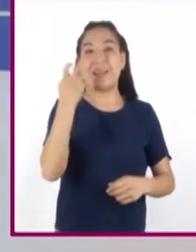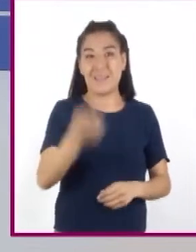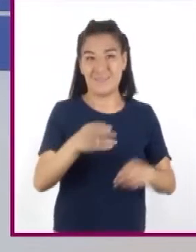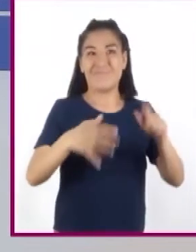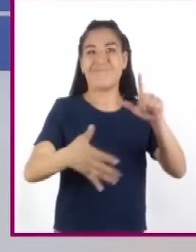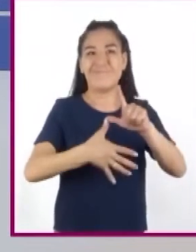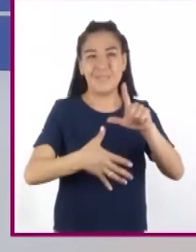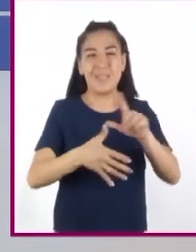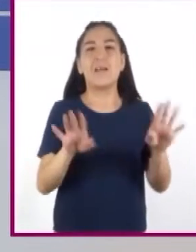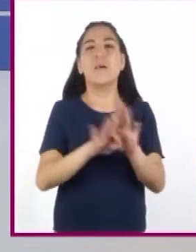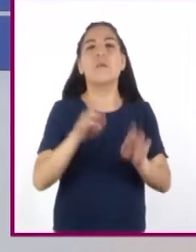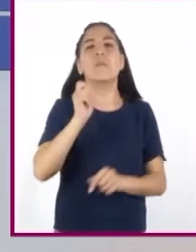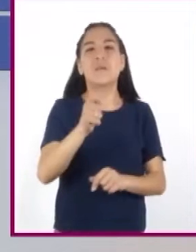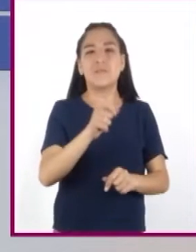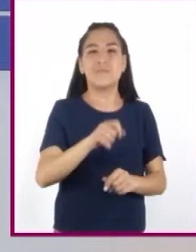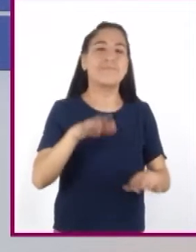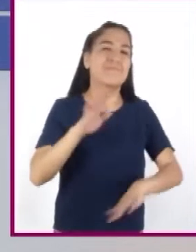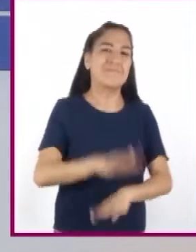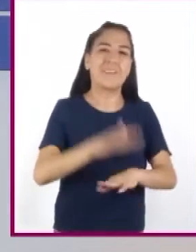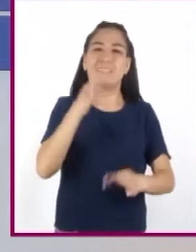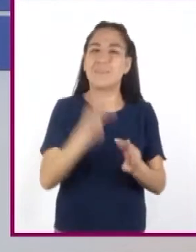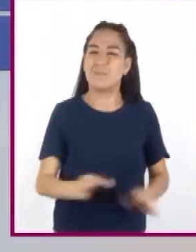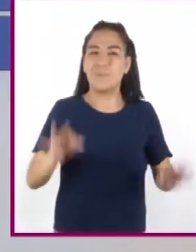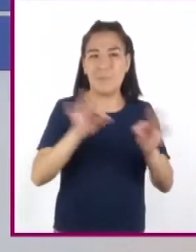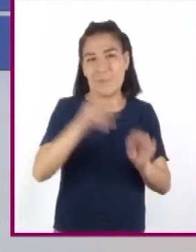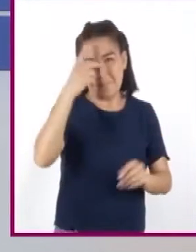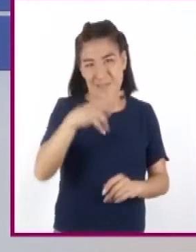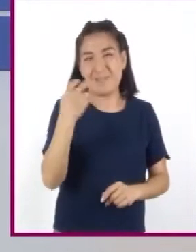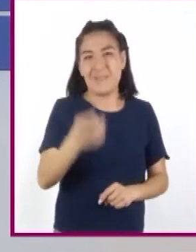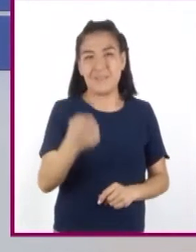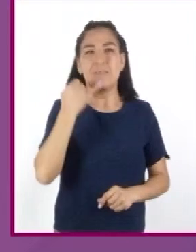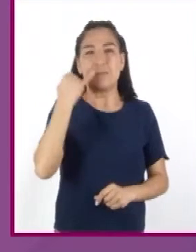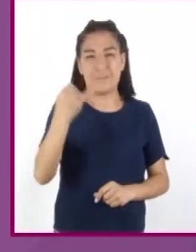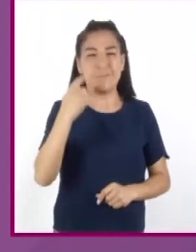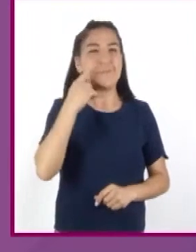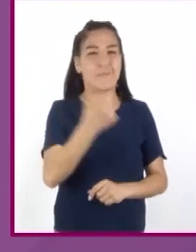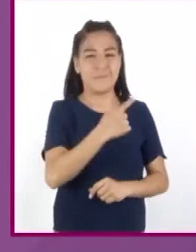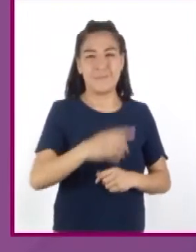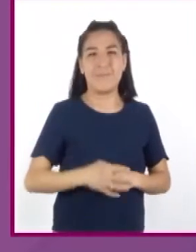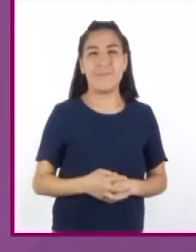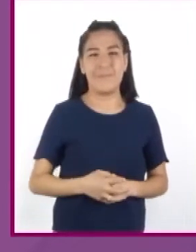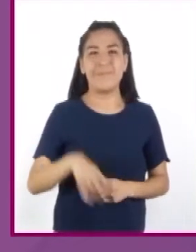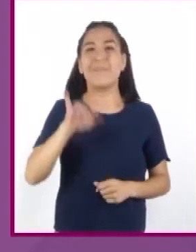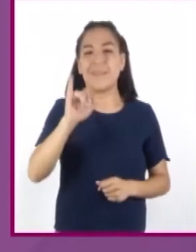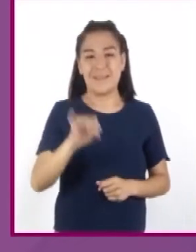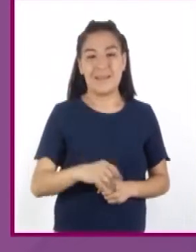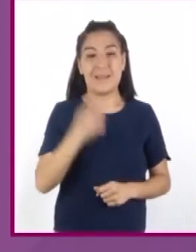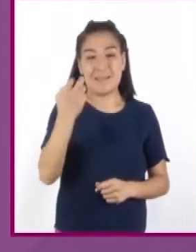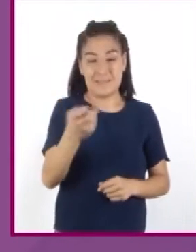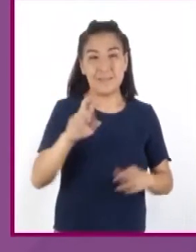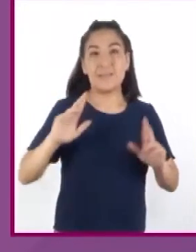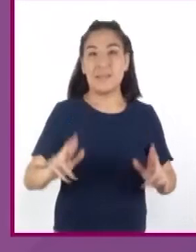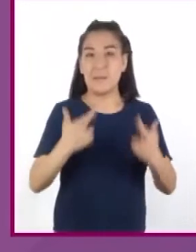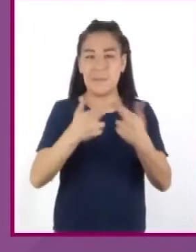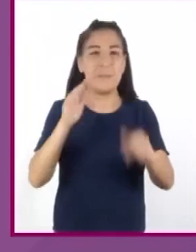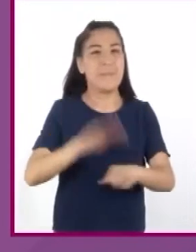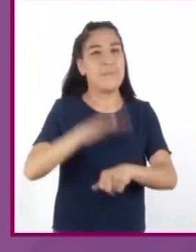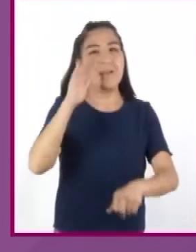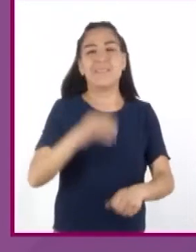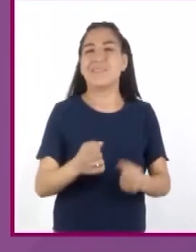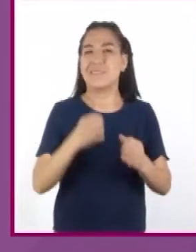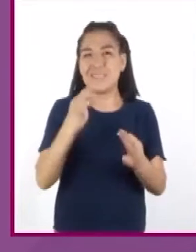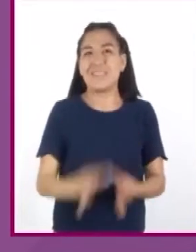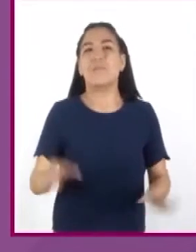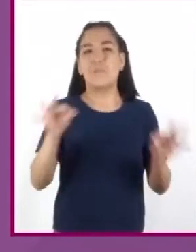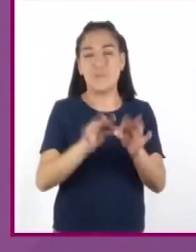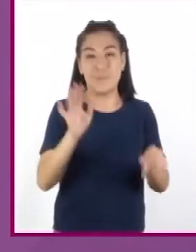América la religión fue un factor fundamental para el idioma. Prosigamos. Sí, la religión fue un factor fundamental,